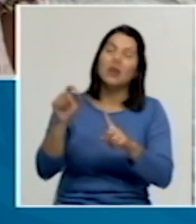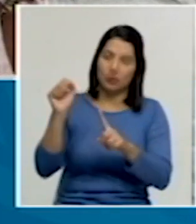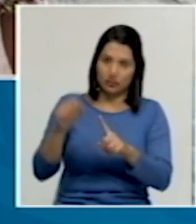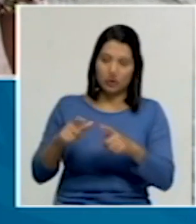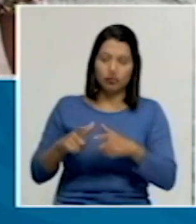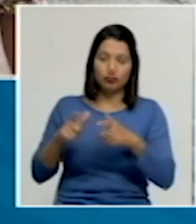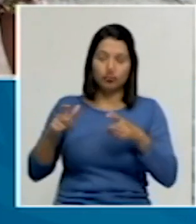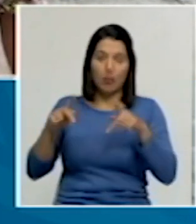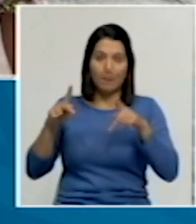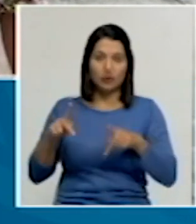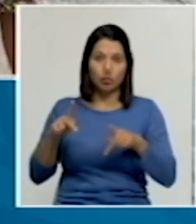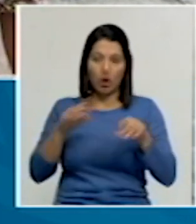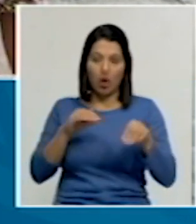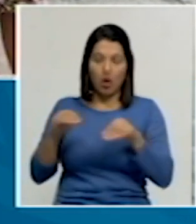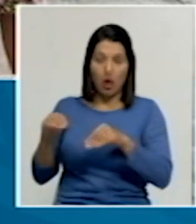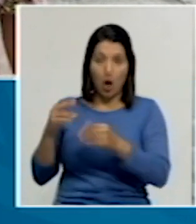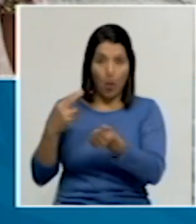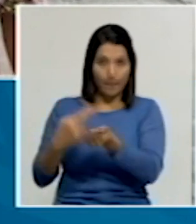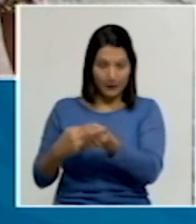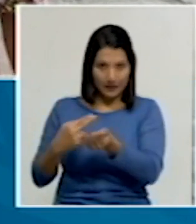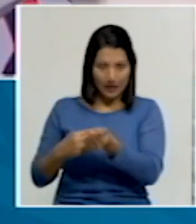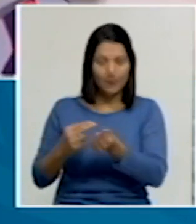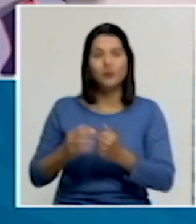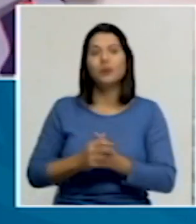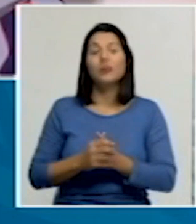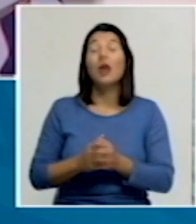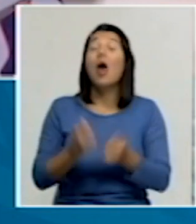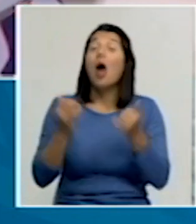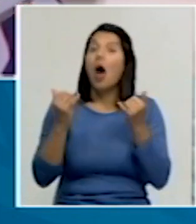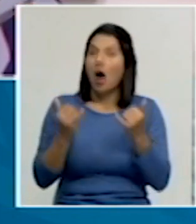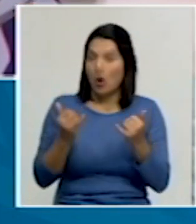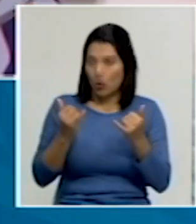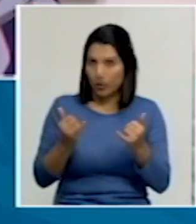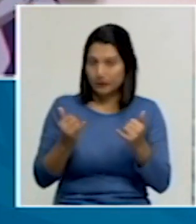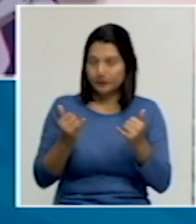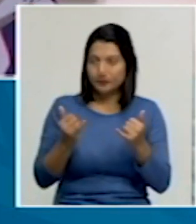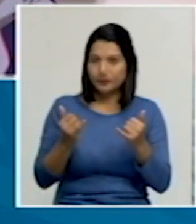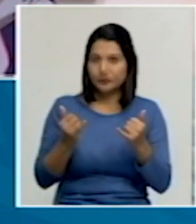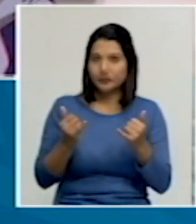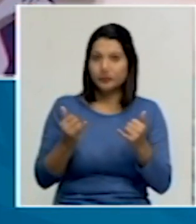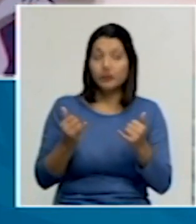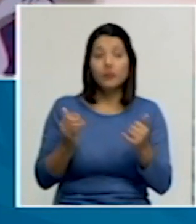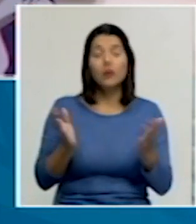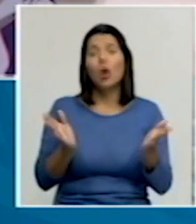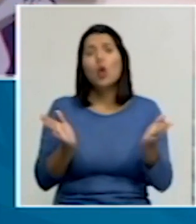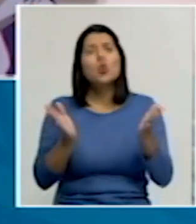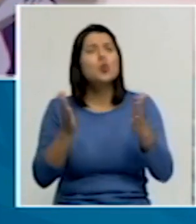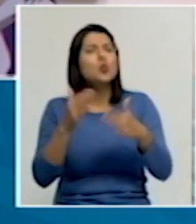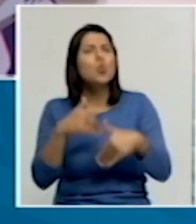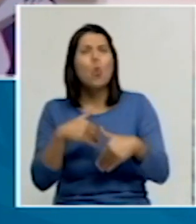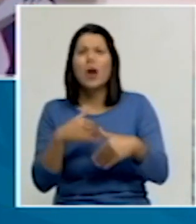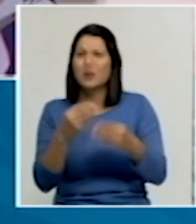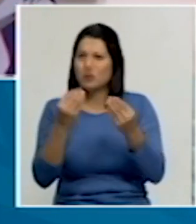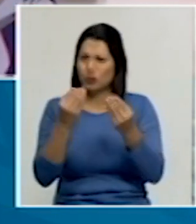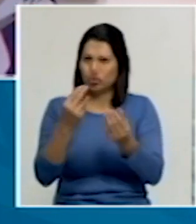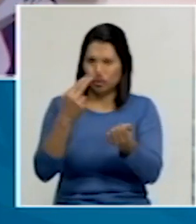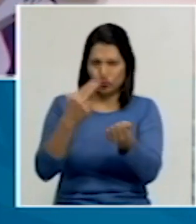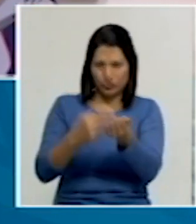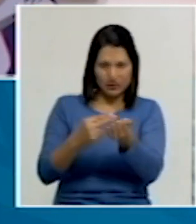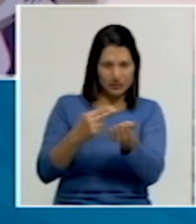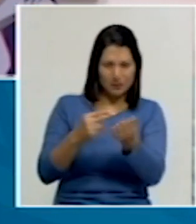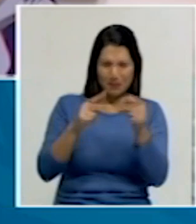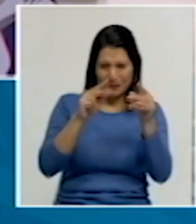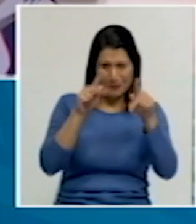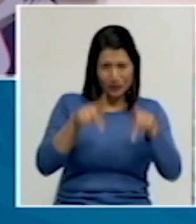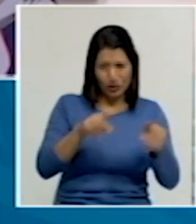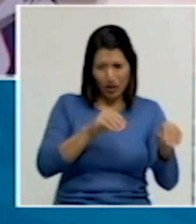¿verdad? Entonces, ahora, proporcionalmente, no hay tantas hospitalizaciones como tuvimos con